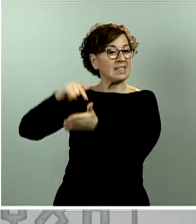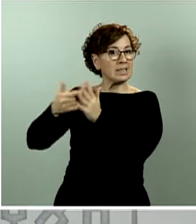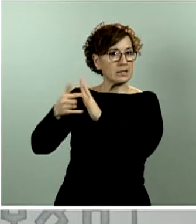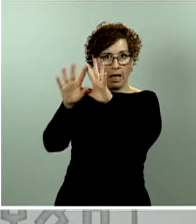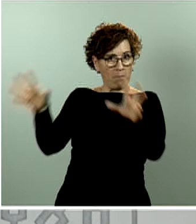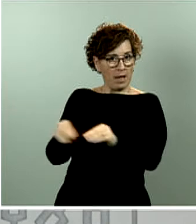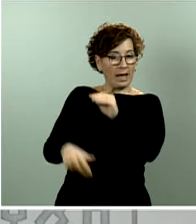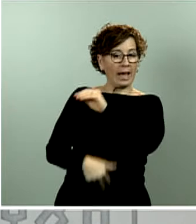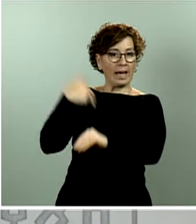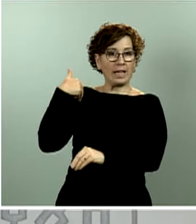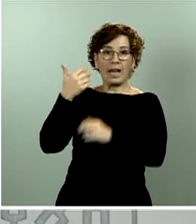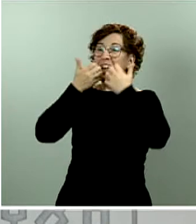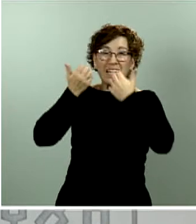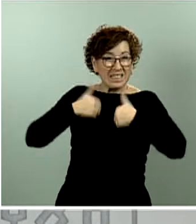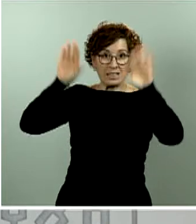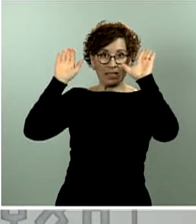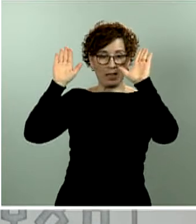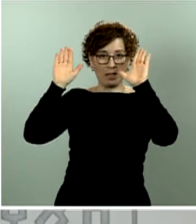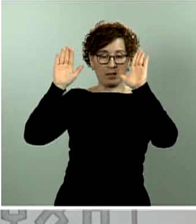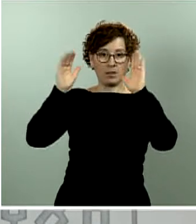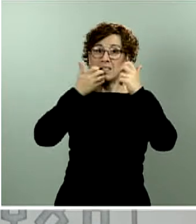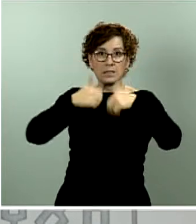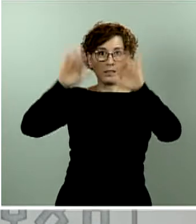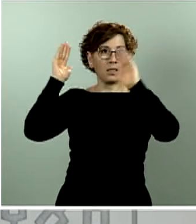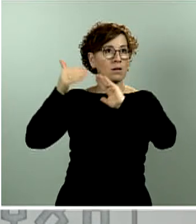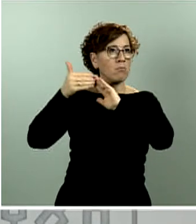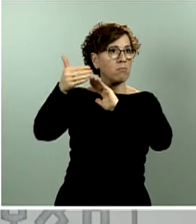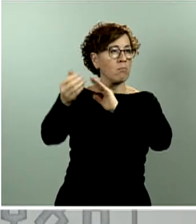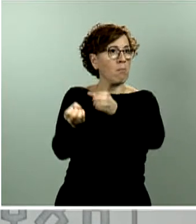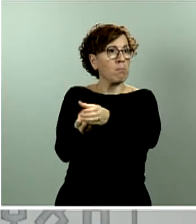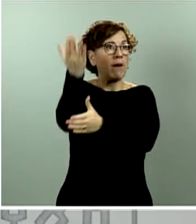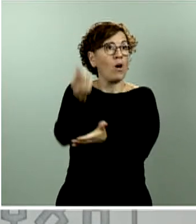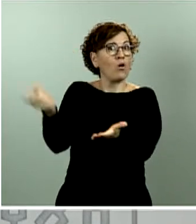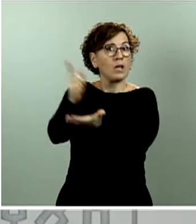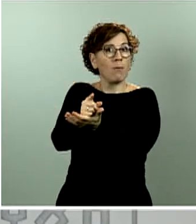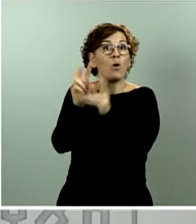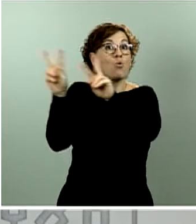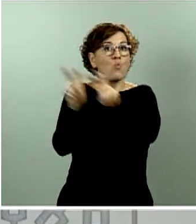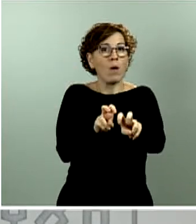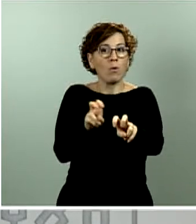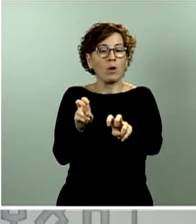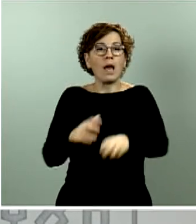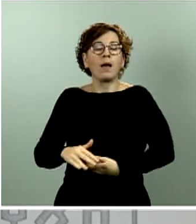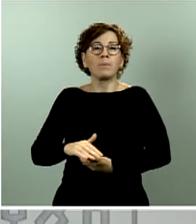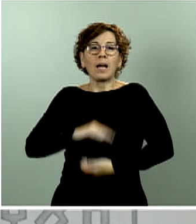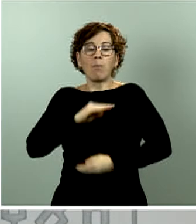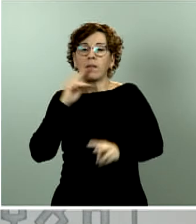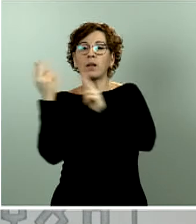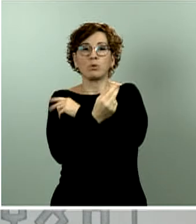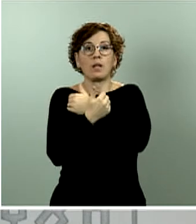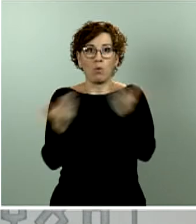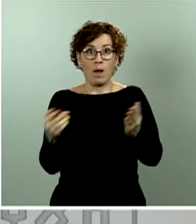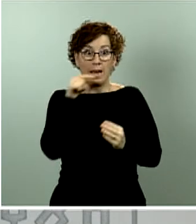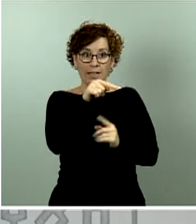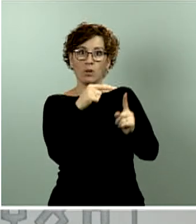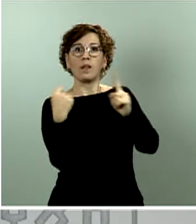que hipotéticamente pudiera aparecer brotes nuevos. Y esos indicadores serán distintos a los actuales. Son indicadores que ya se tienen